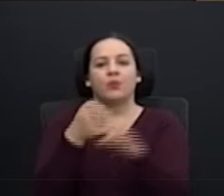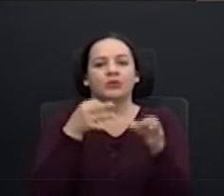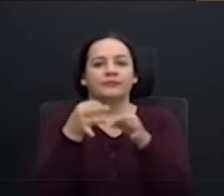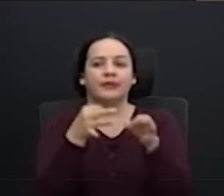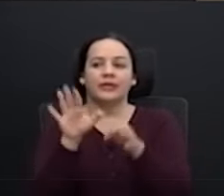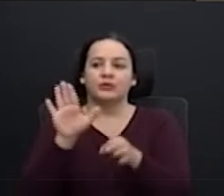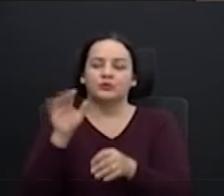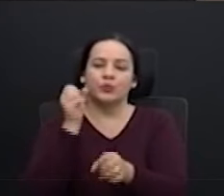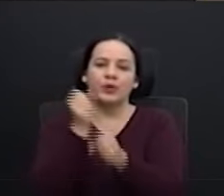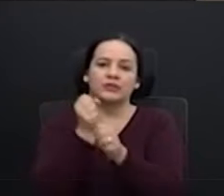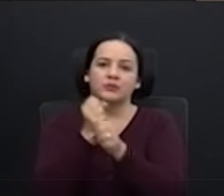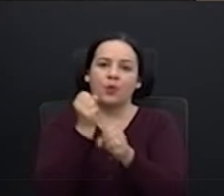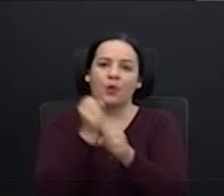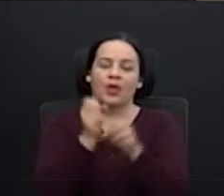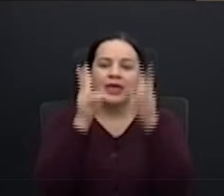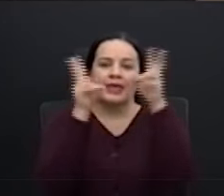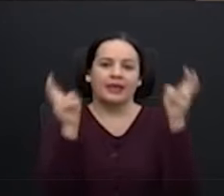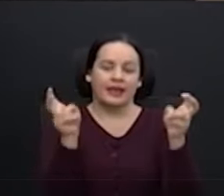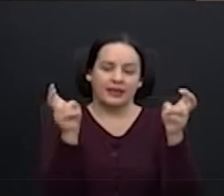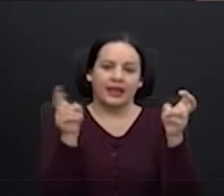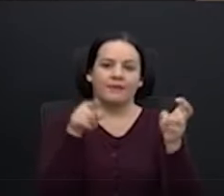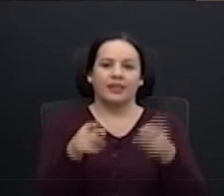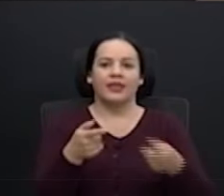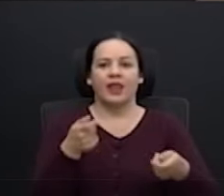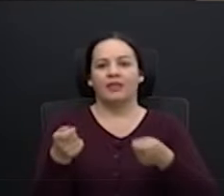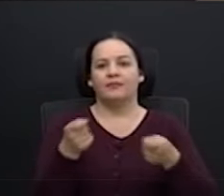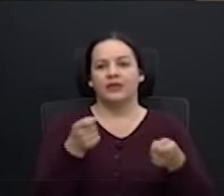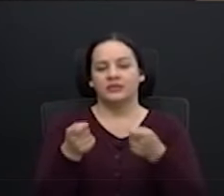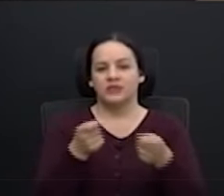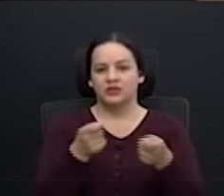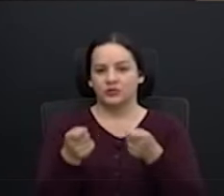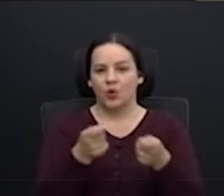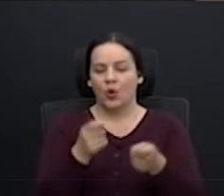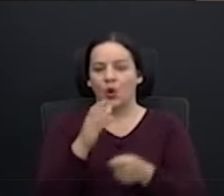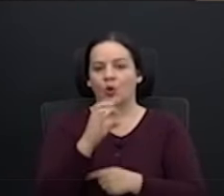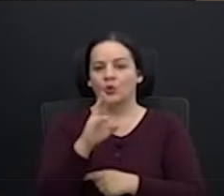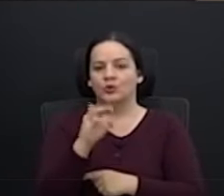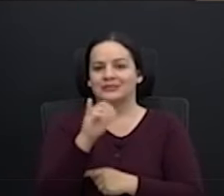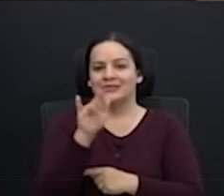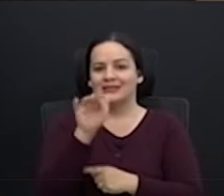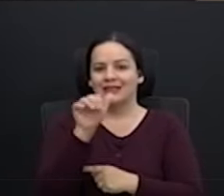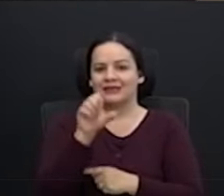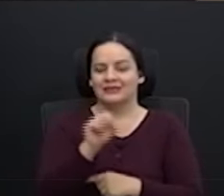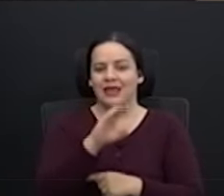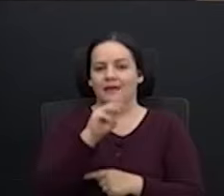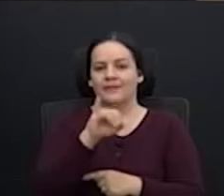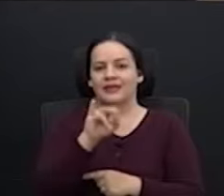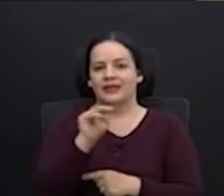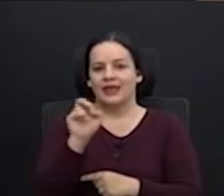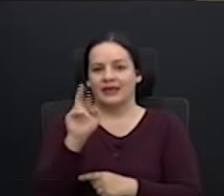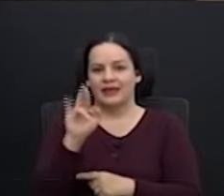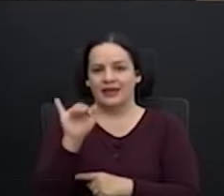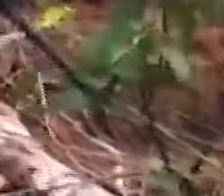su gestión en materia de la administración de Cruzitas y la minería en nuestro